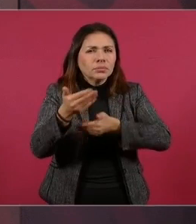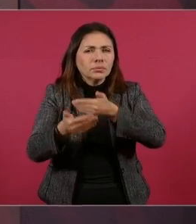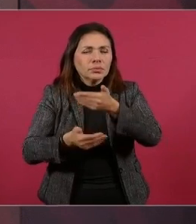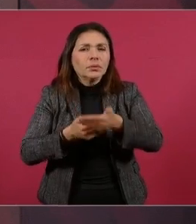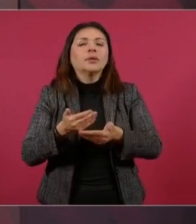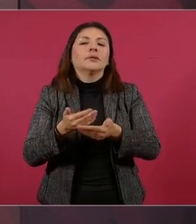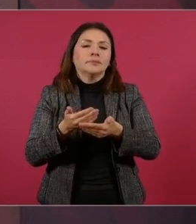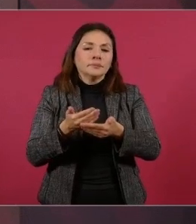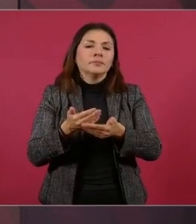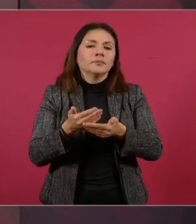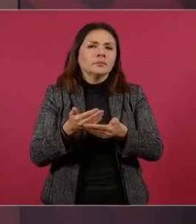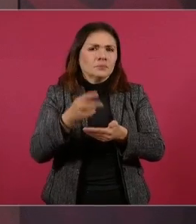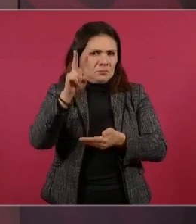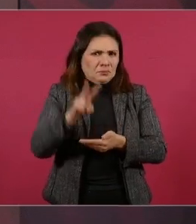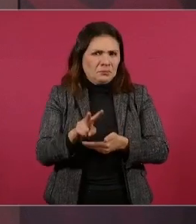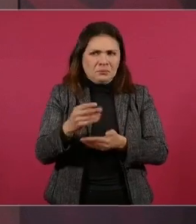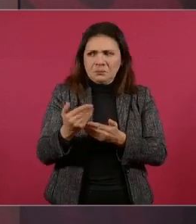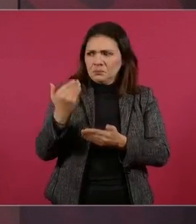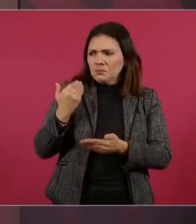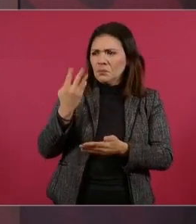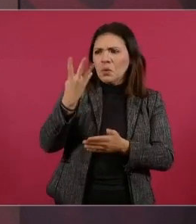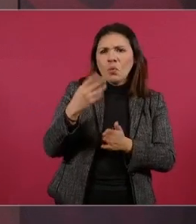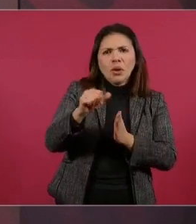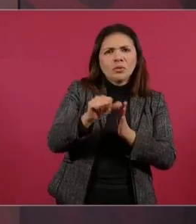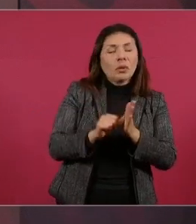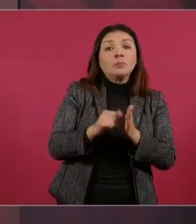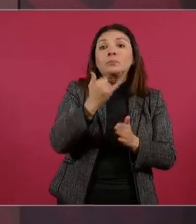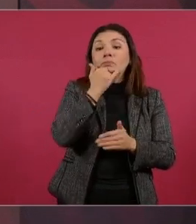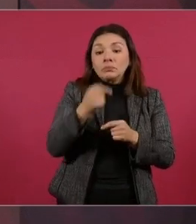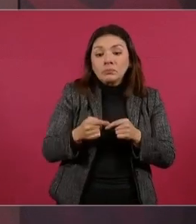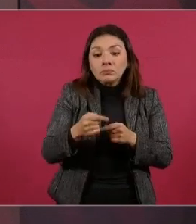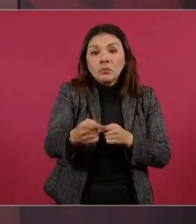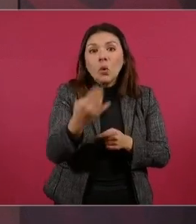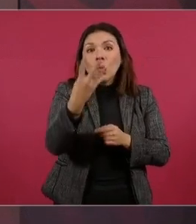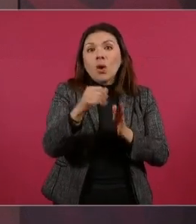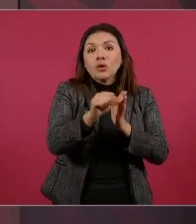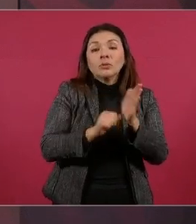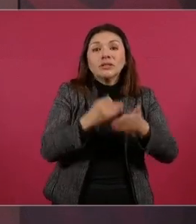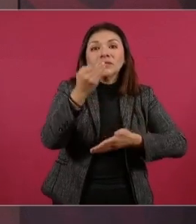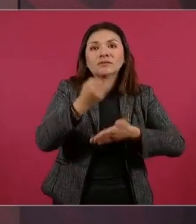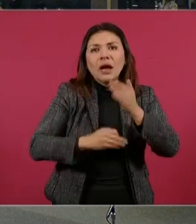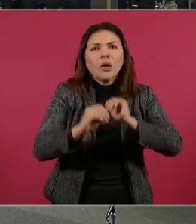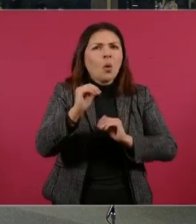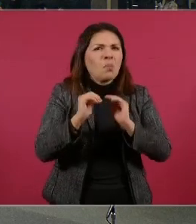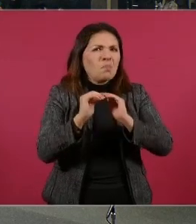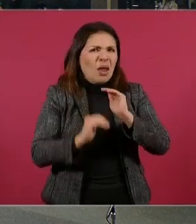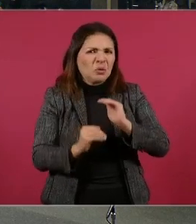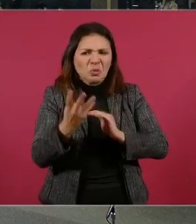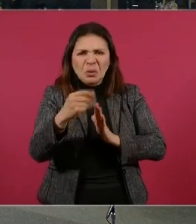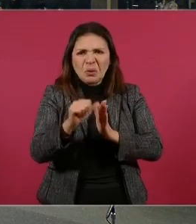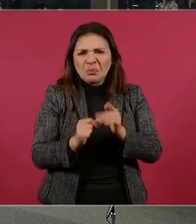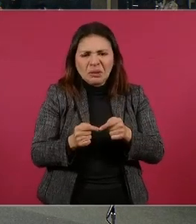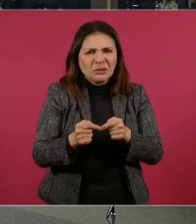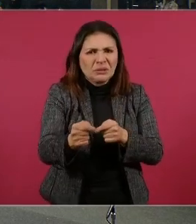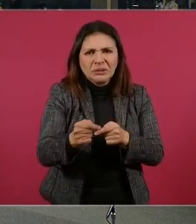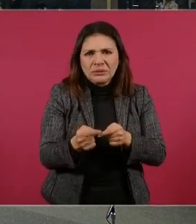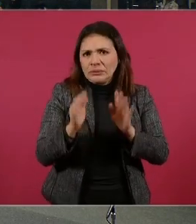ya son 4 meses no los que faltan menos